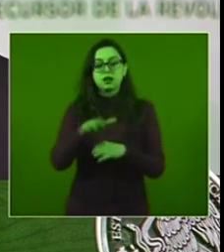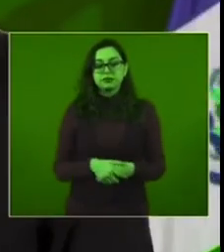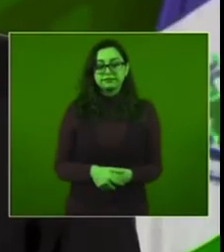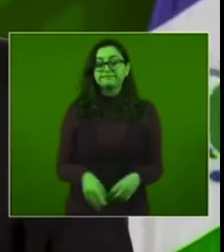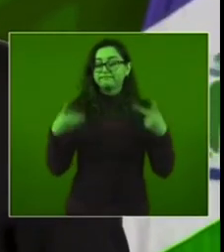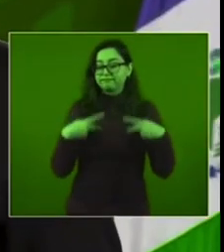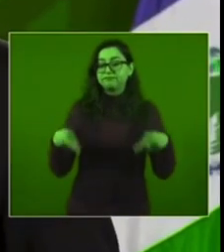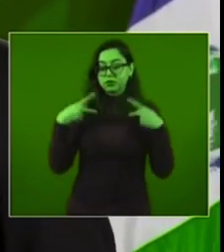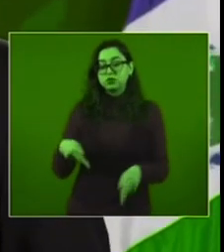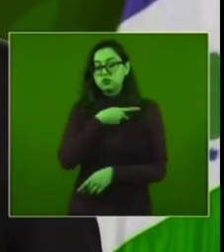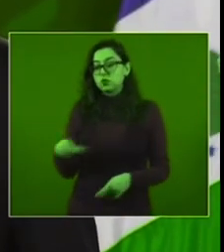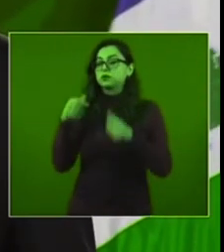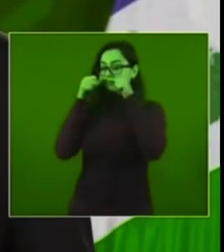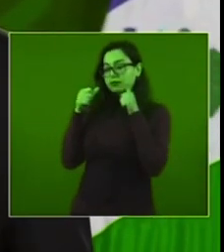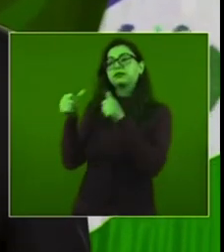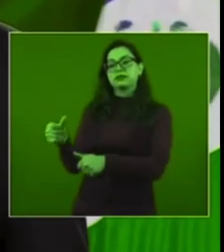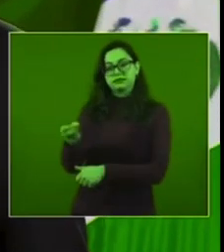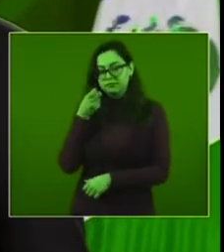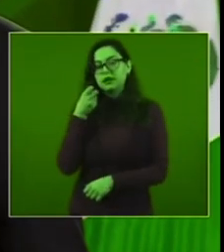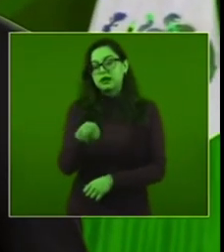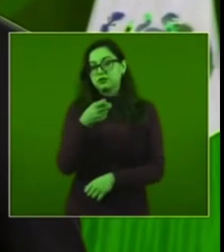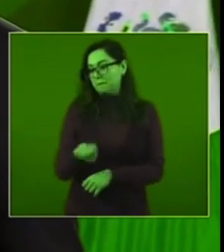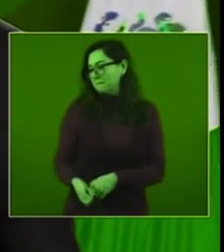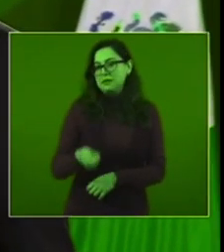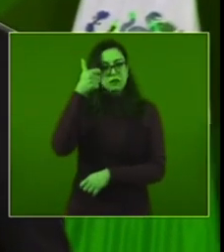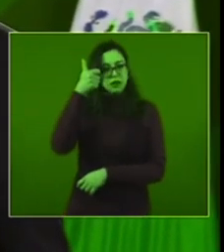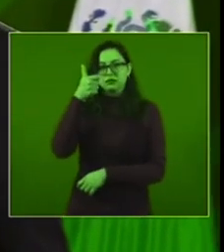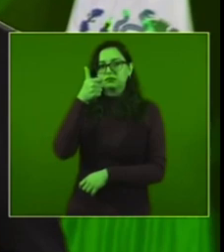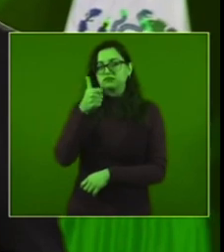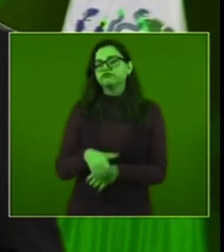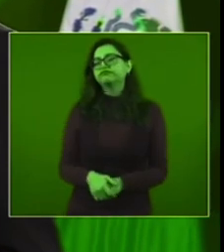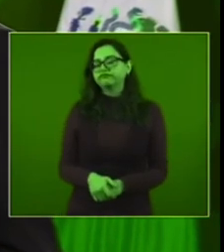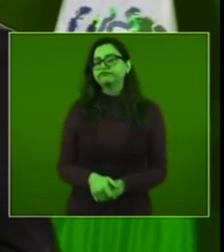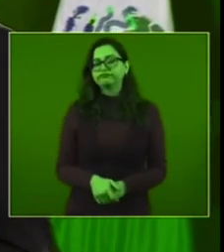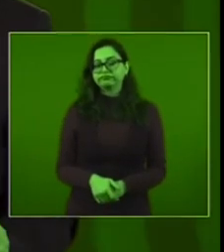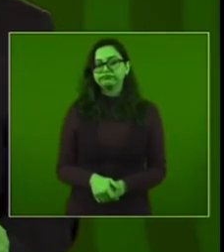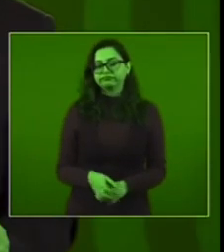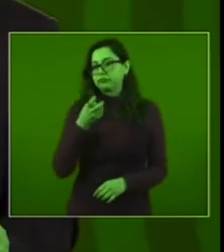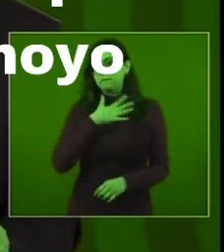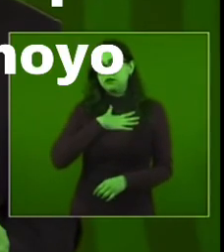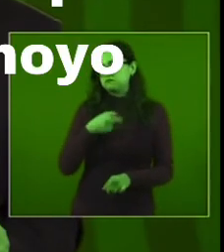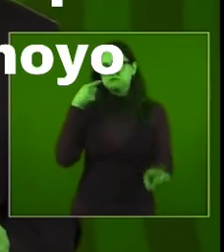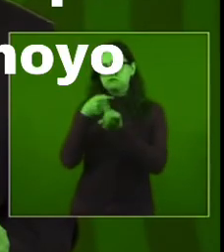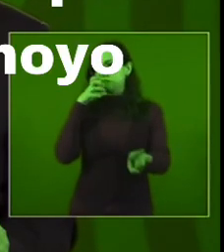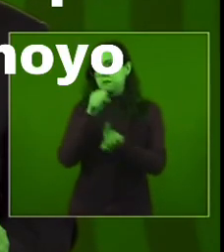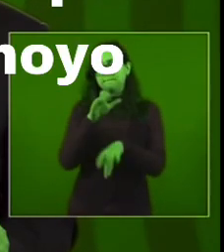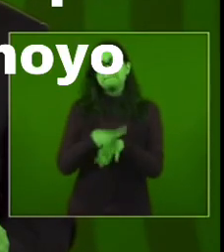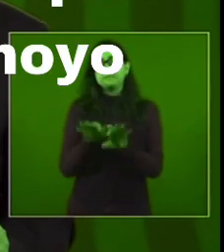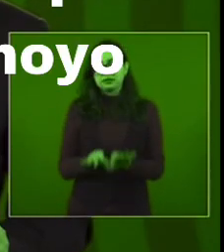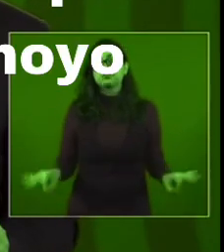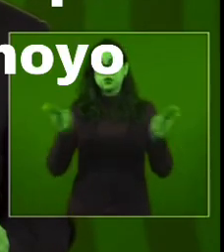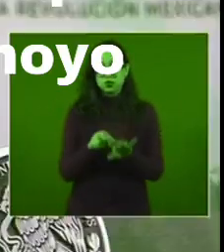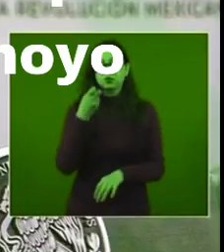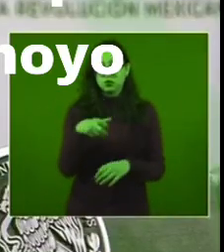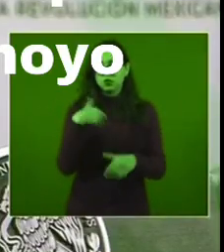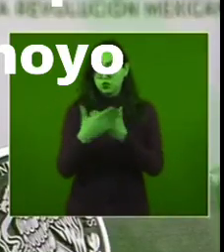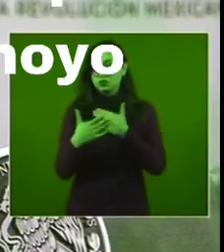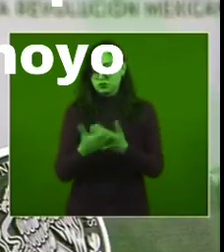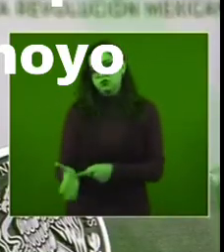a los marginados como nunca Y eso voy a demostrar